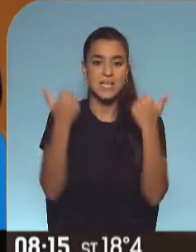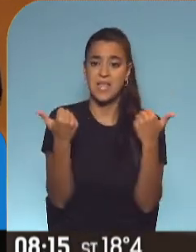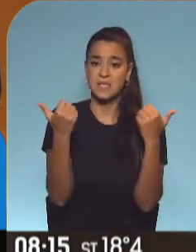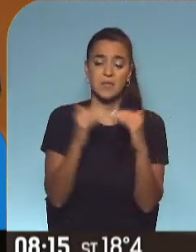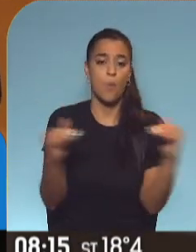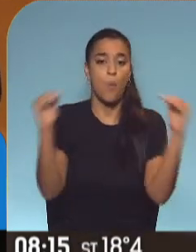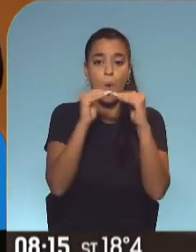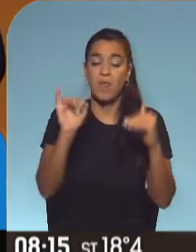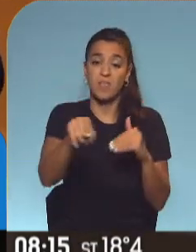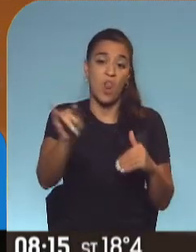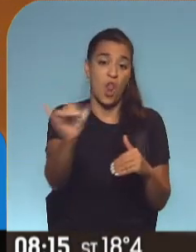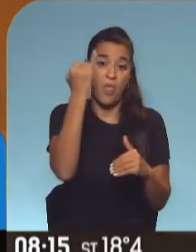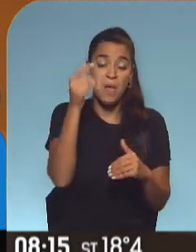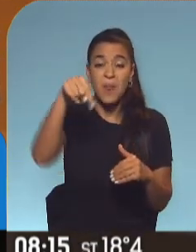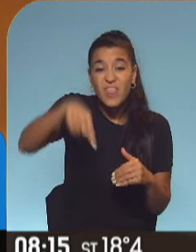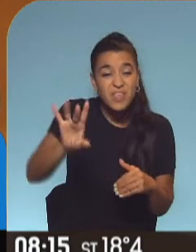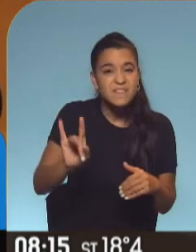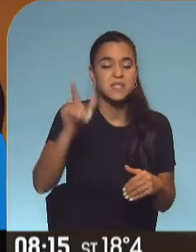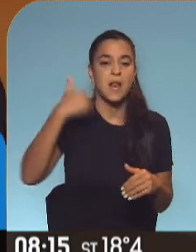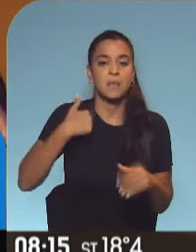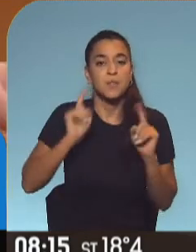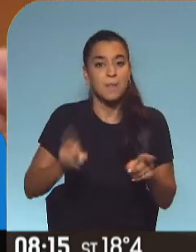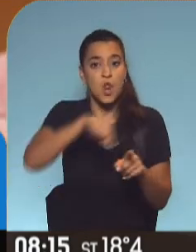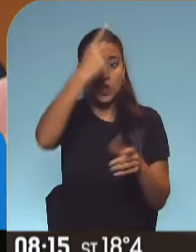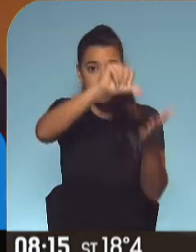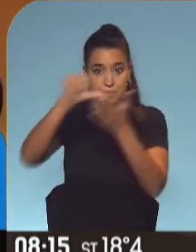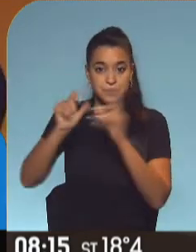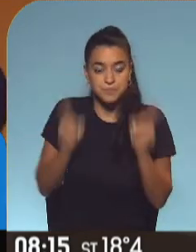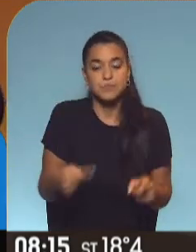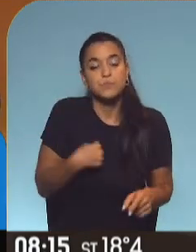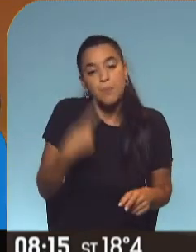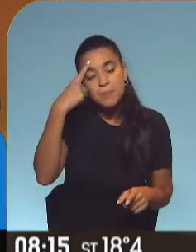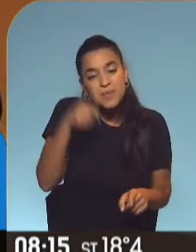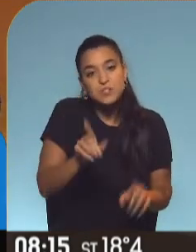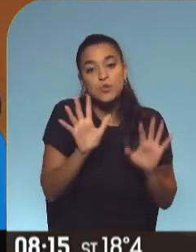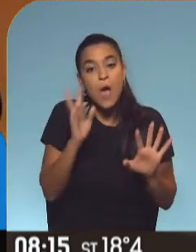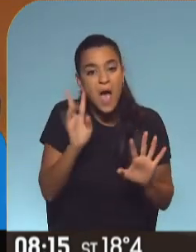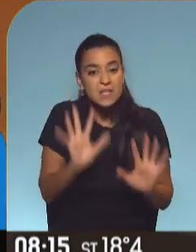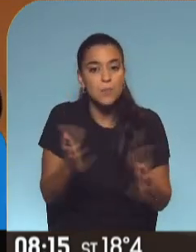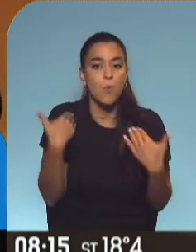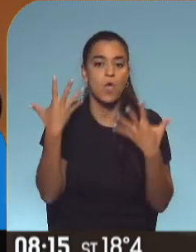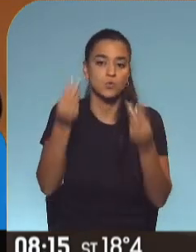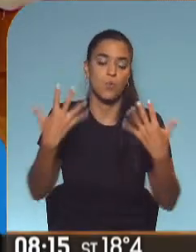embargo, es difícil, no solo en Argentina, sino en otros países. Ahora, yo creo que desde este punto de vista puede ayudar un